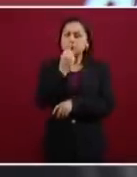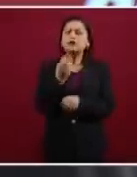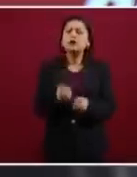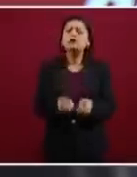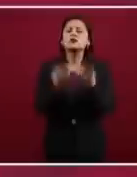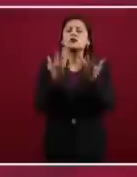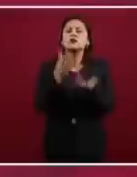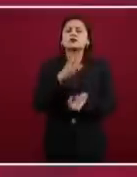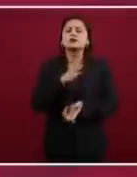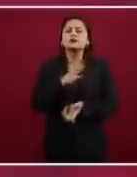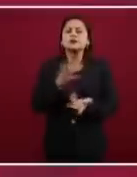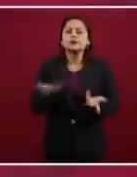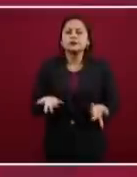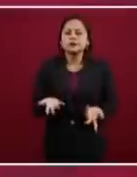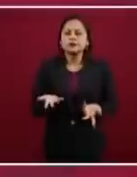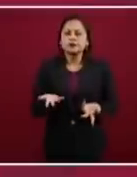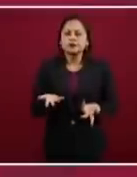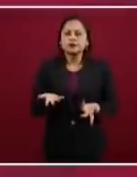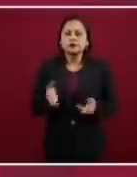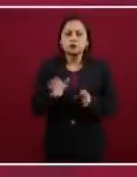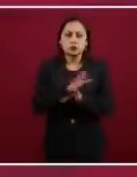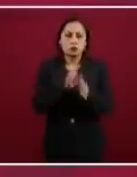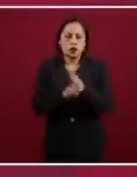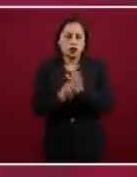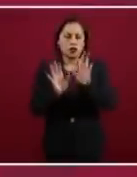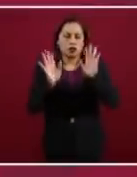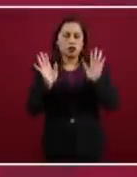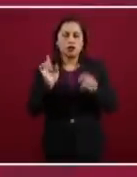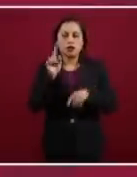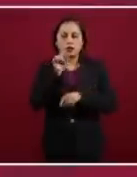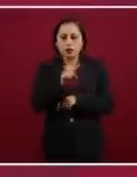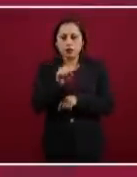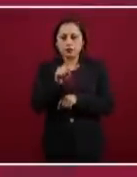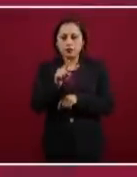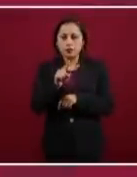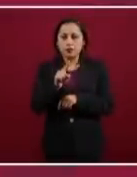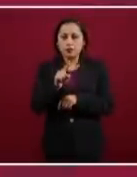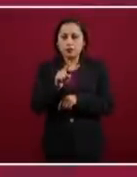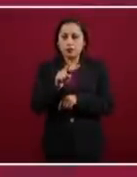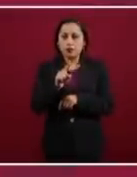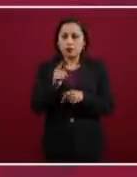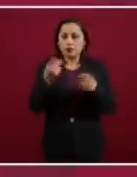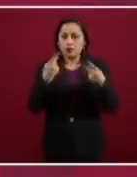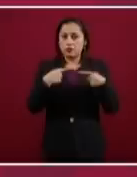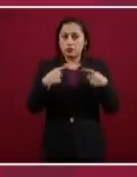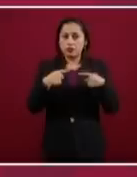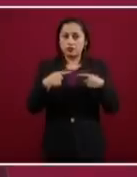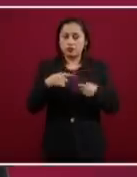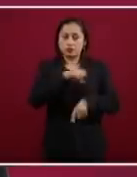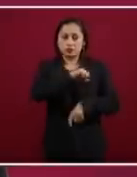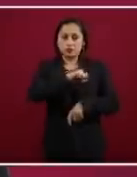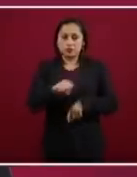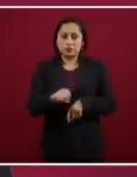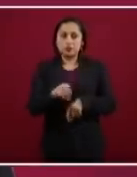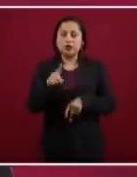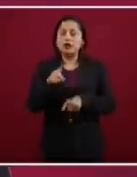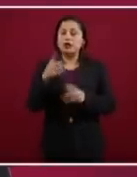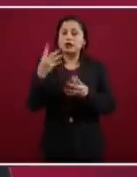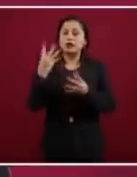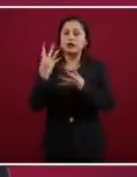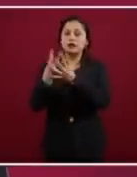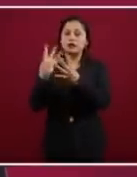para enfrentar por ejemplo este motín de más de 2 mil reclusos en